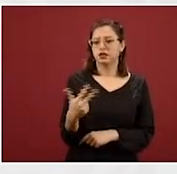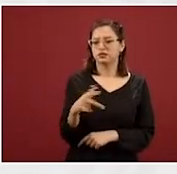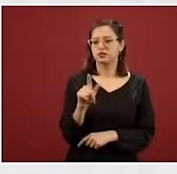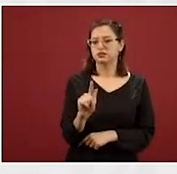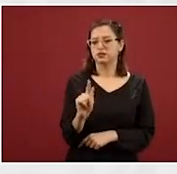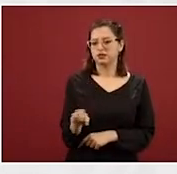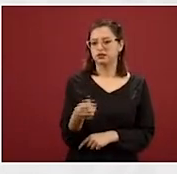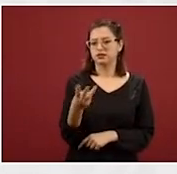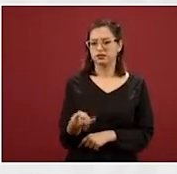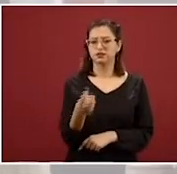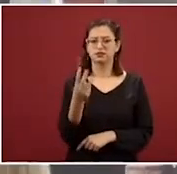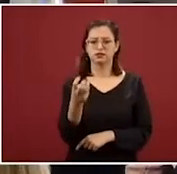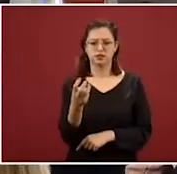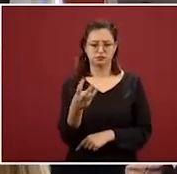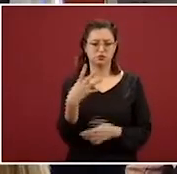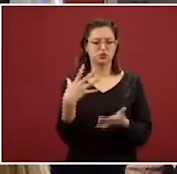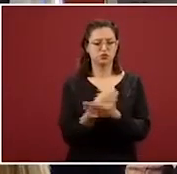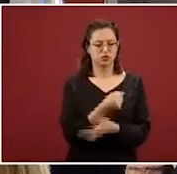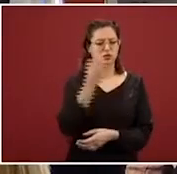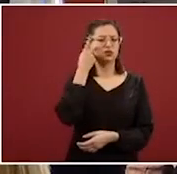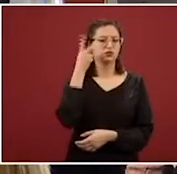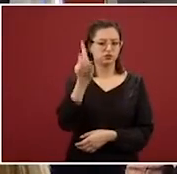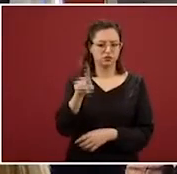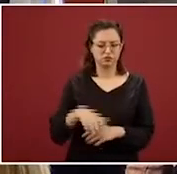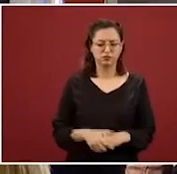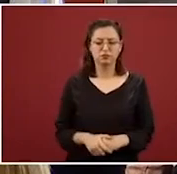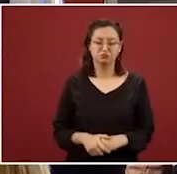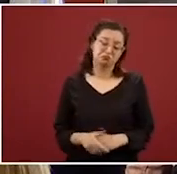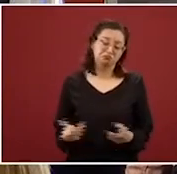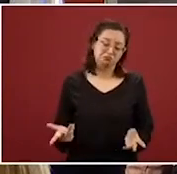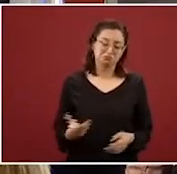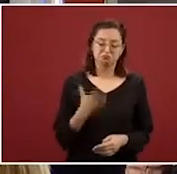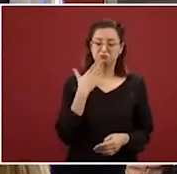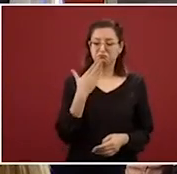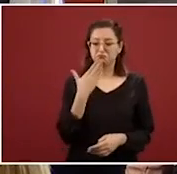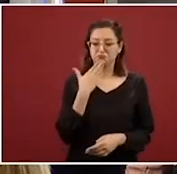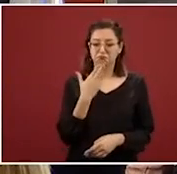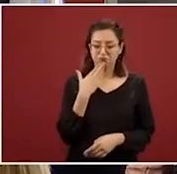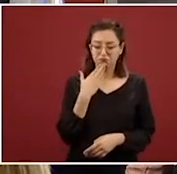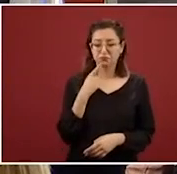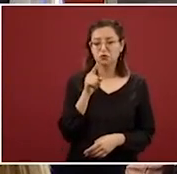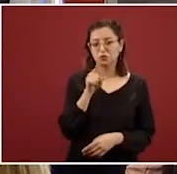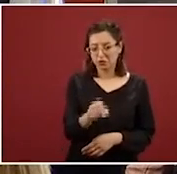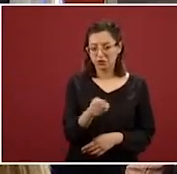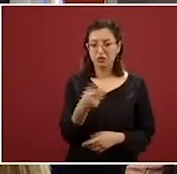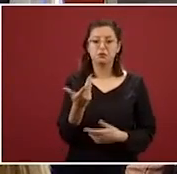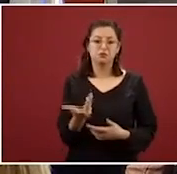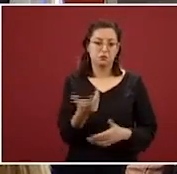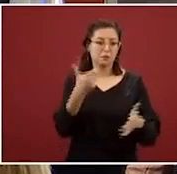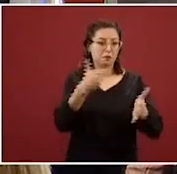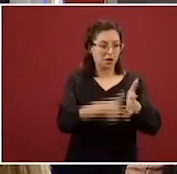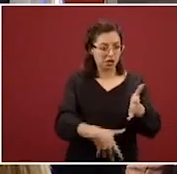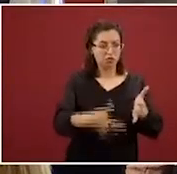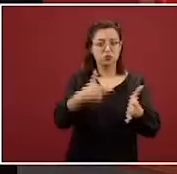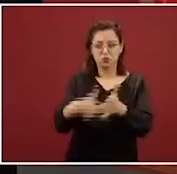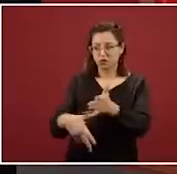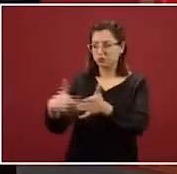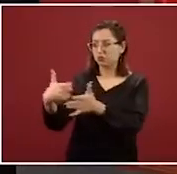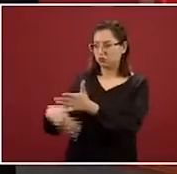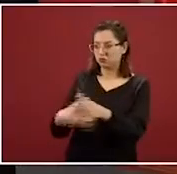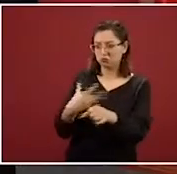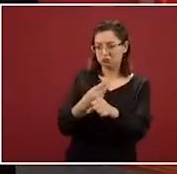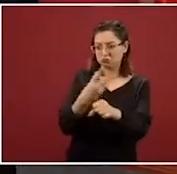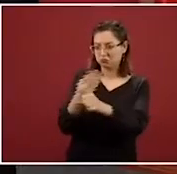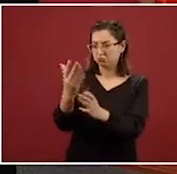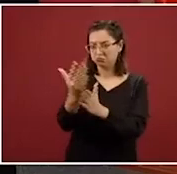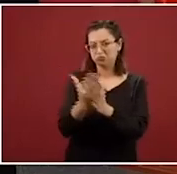3 pesos con 5 centavos de margen. Qué bueno que Gas Menjuc en otras plazas también ha tendido a